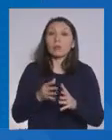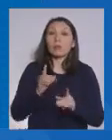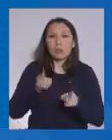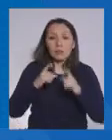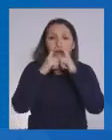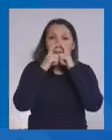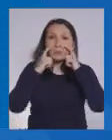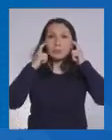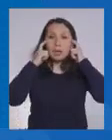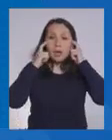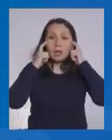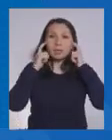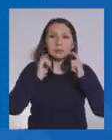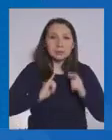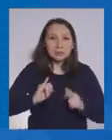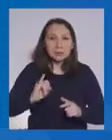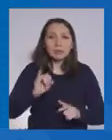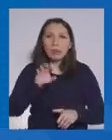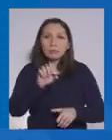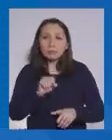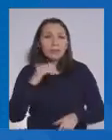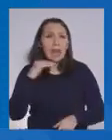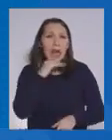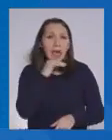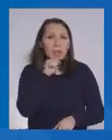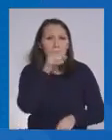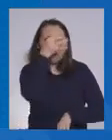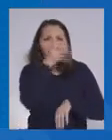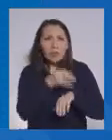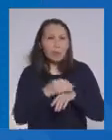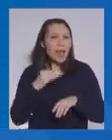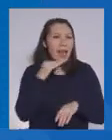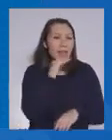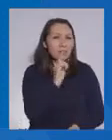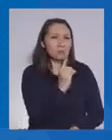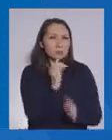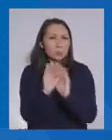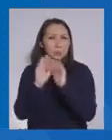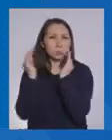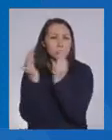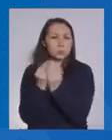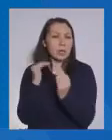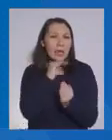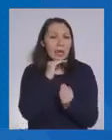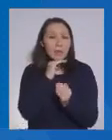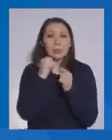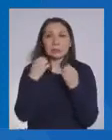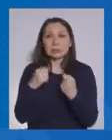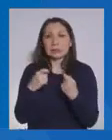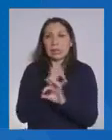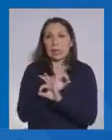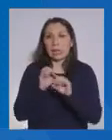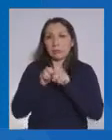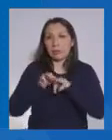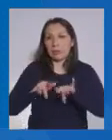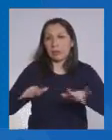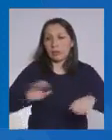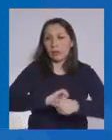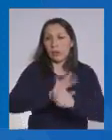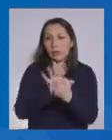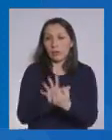uso de mascarillas detectar oportunamente los casos y aislarlo lo más precoz posible para evitar la diseminación del